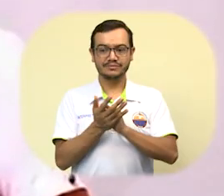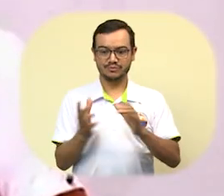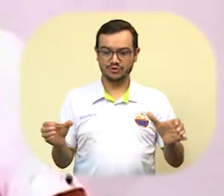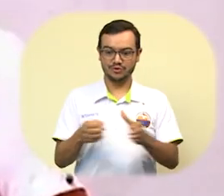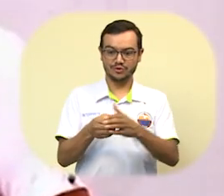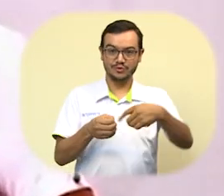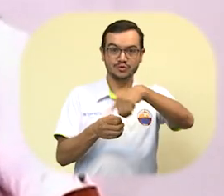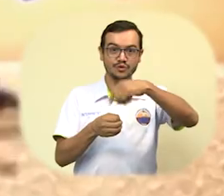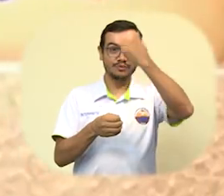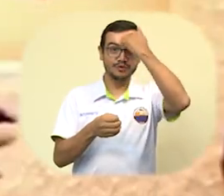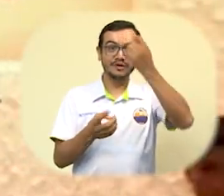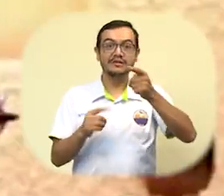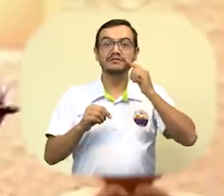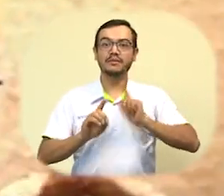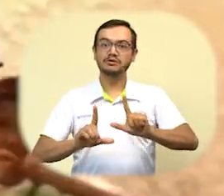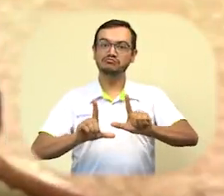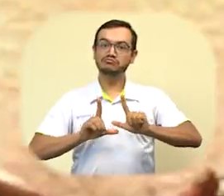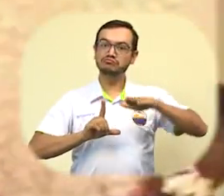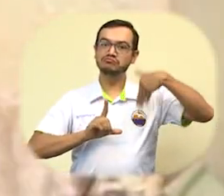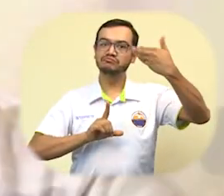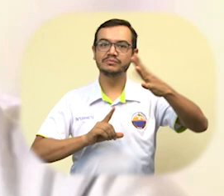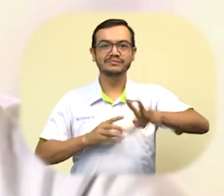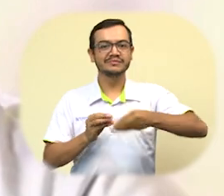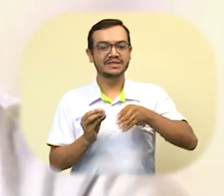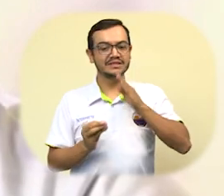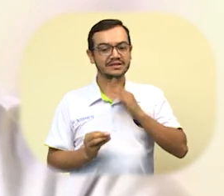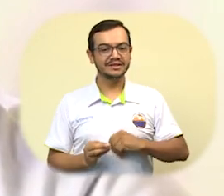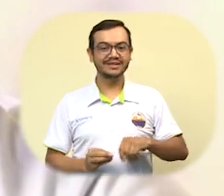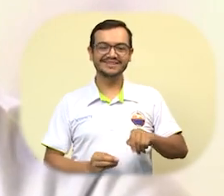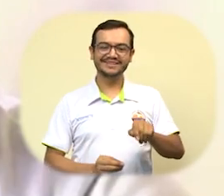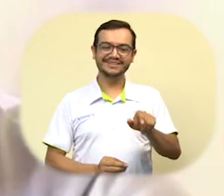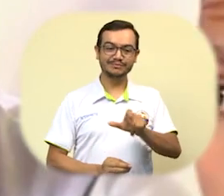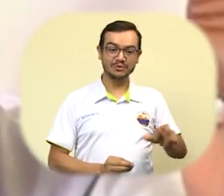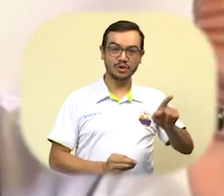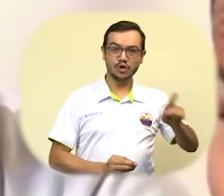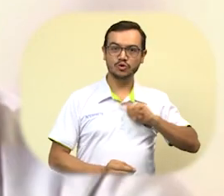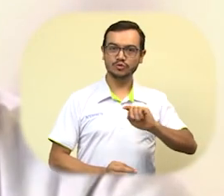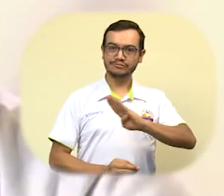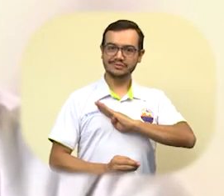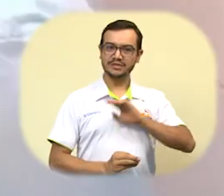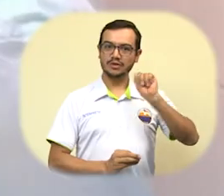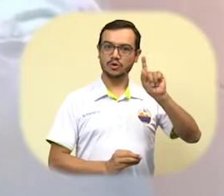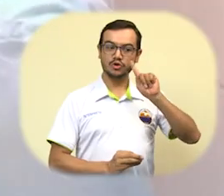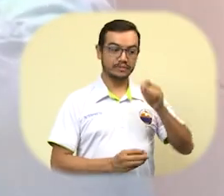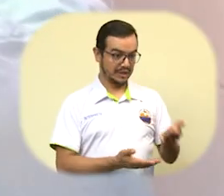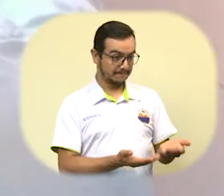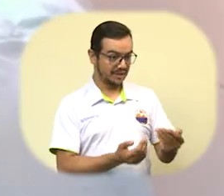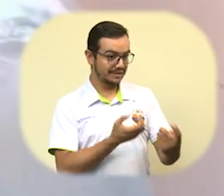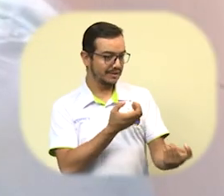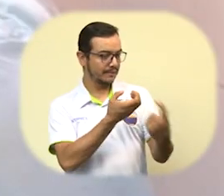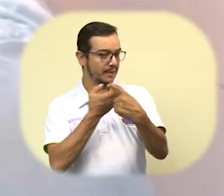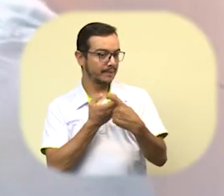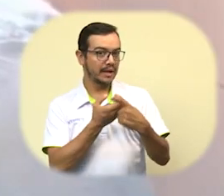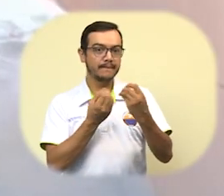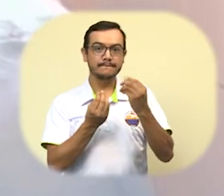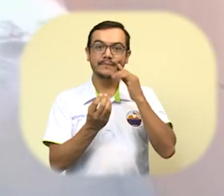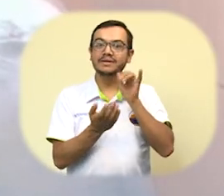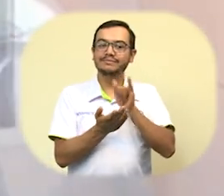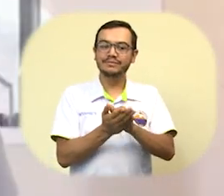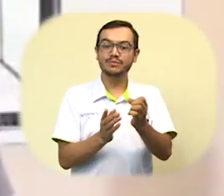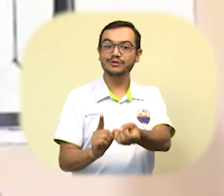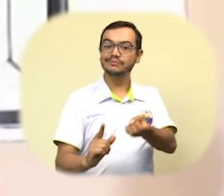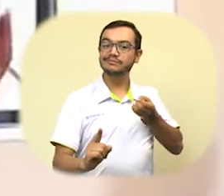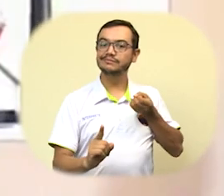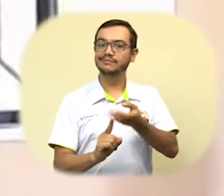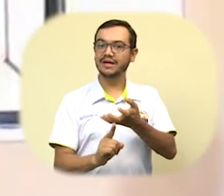nuestros docentes, nuestros egresados y estudiantes del grado 11 para que comiencen estas nuevas cortes que seguramente van a